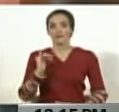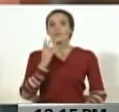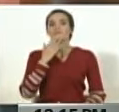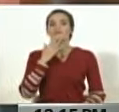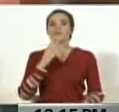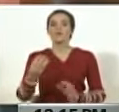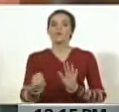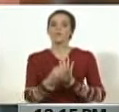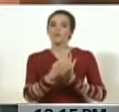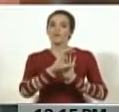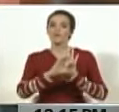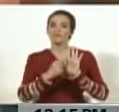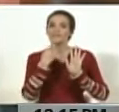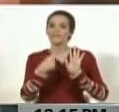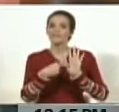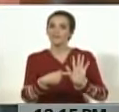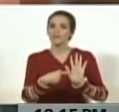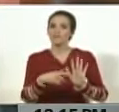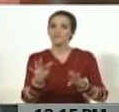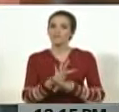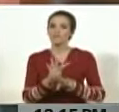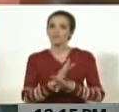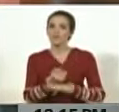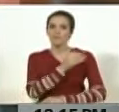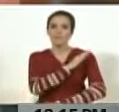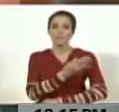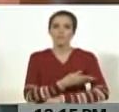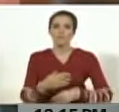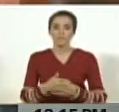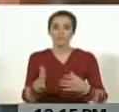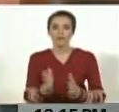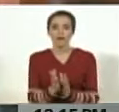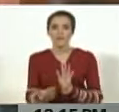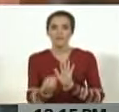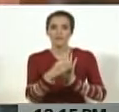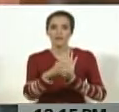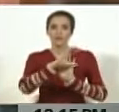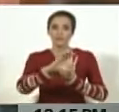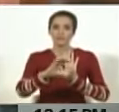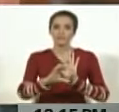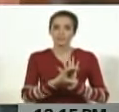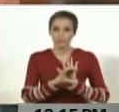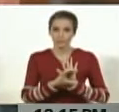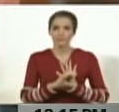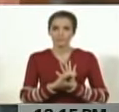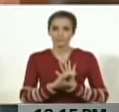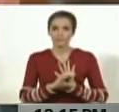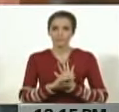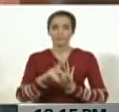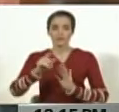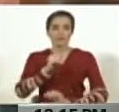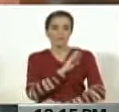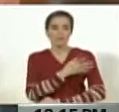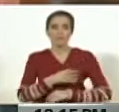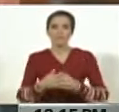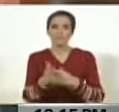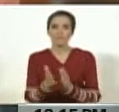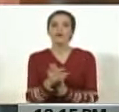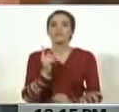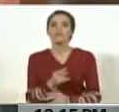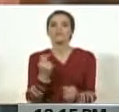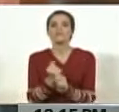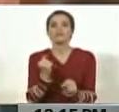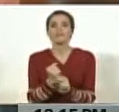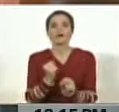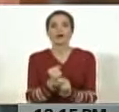en la Constitución, las funciones de los poderes públicos están previstas en la Constitución y los poderes públicos deben trabajar entre